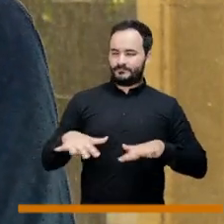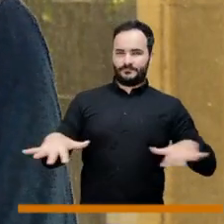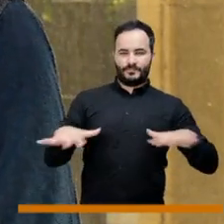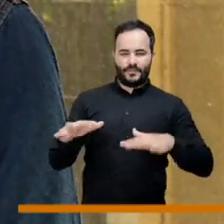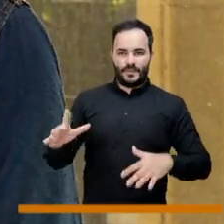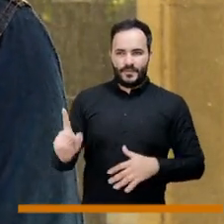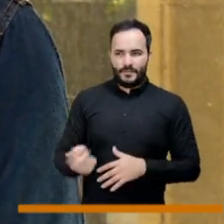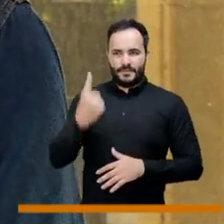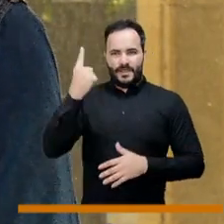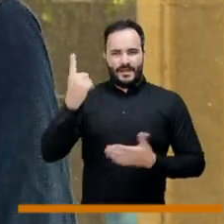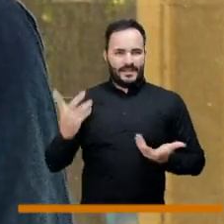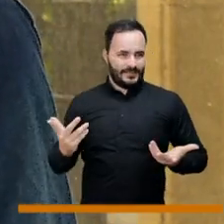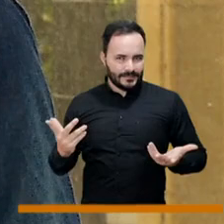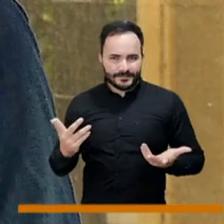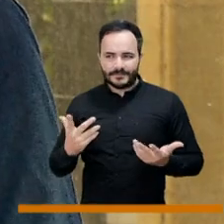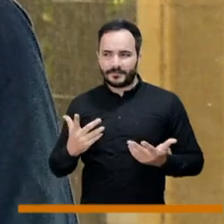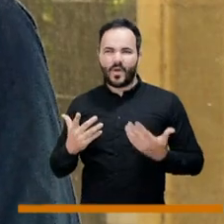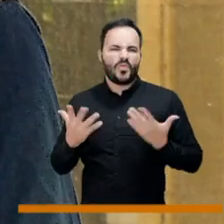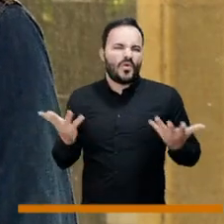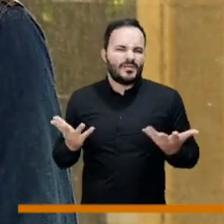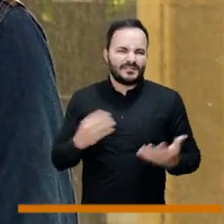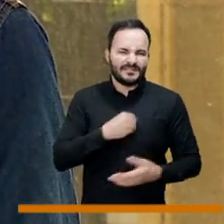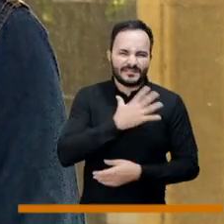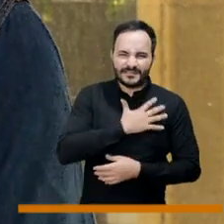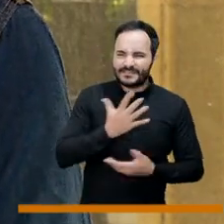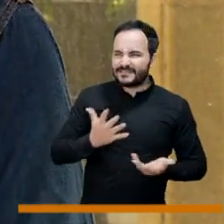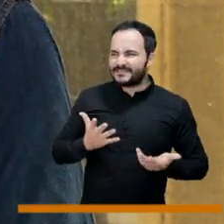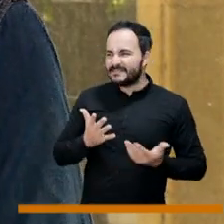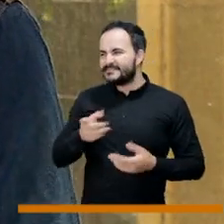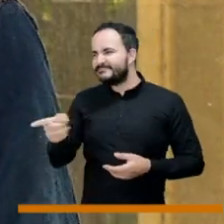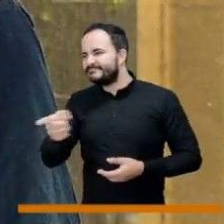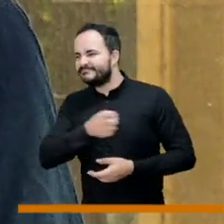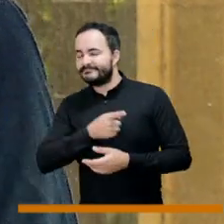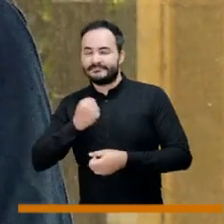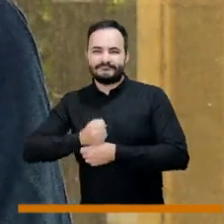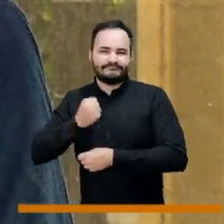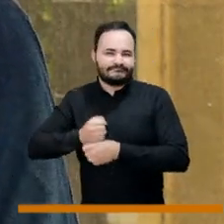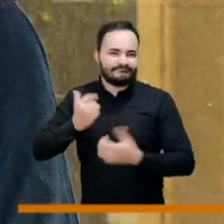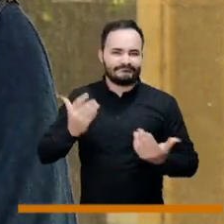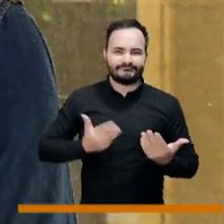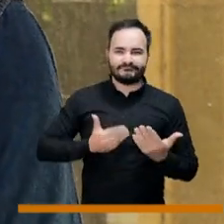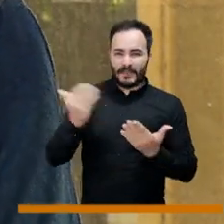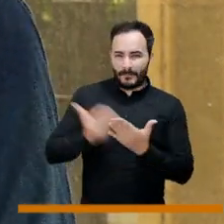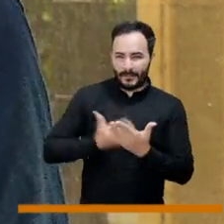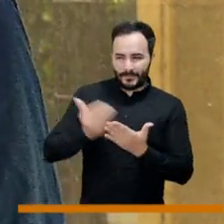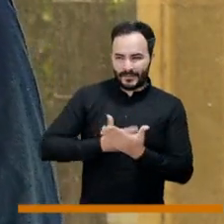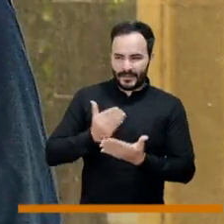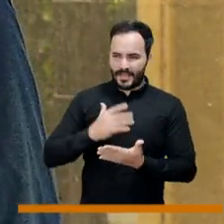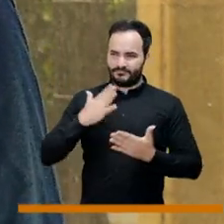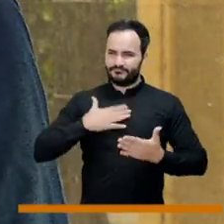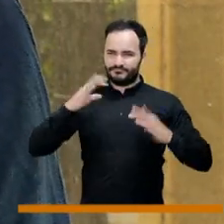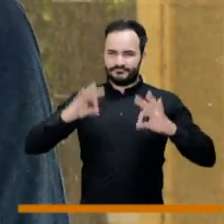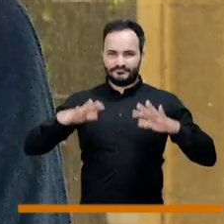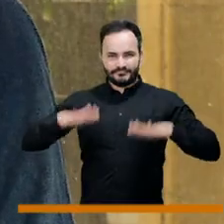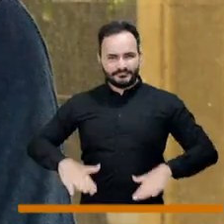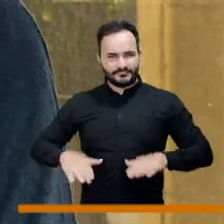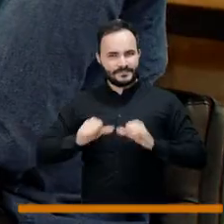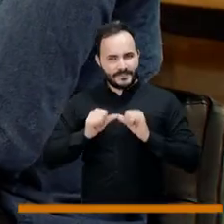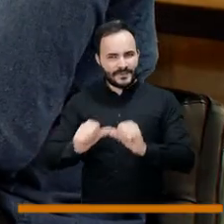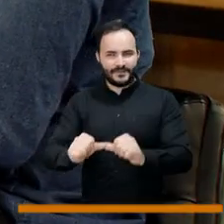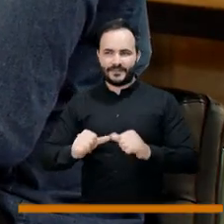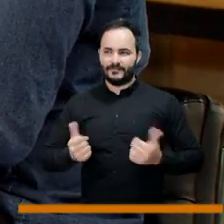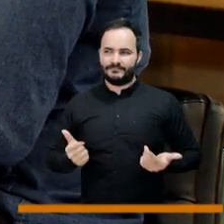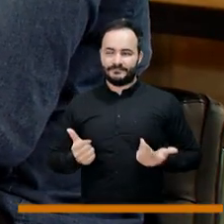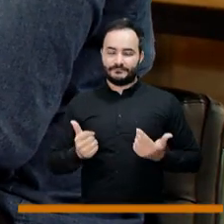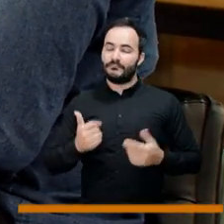sitio, tener que conseguir amistades, trabajo, todo lo que significa papeles. Es un proceso bastante